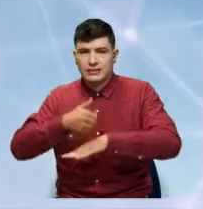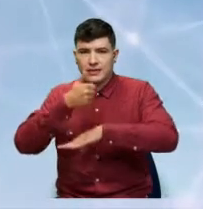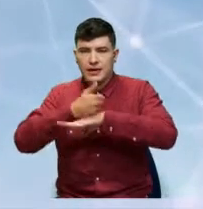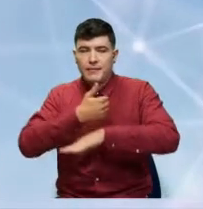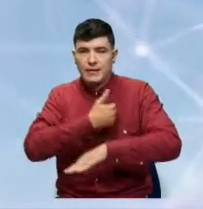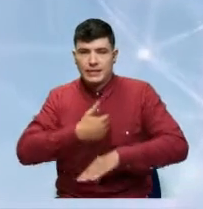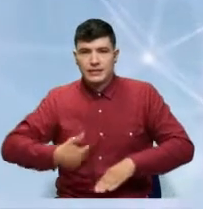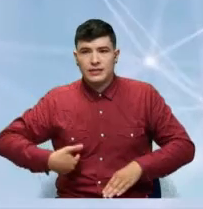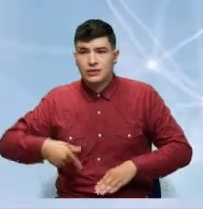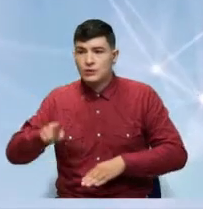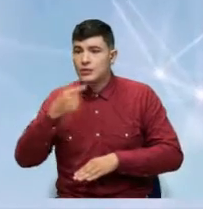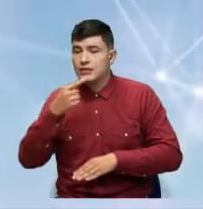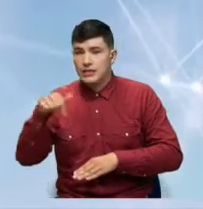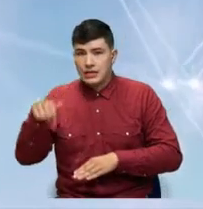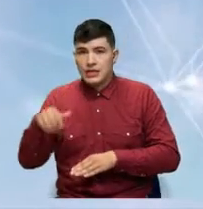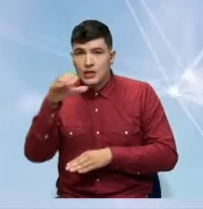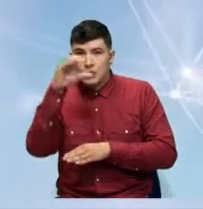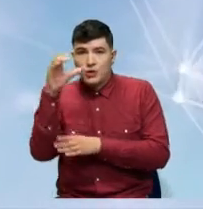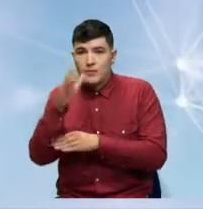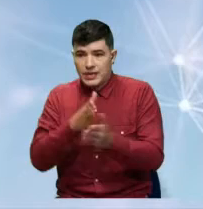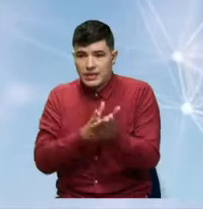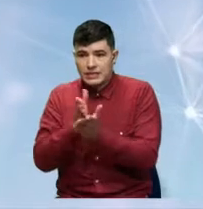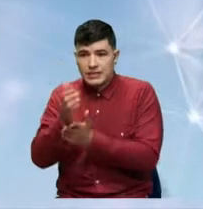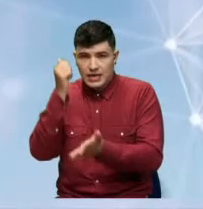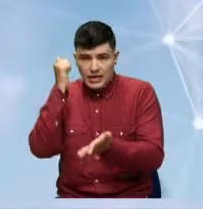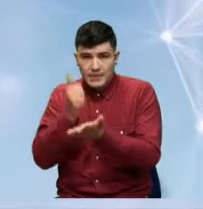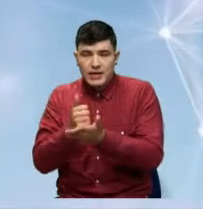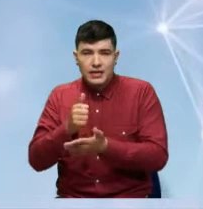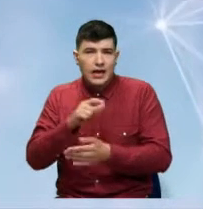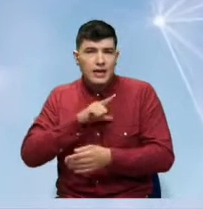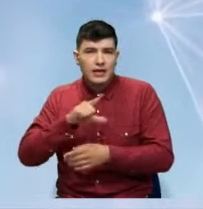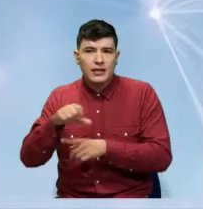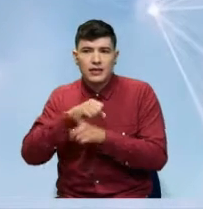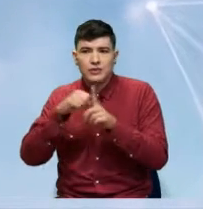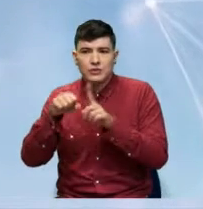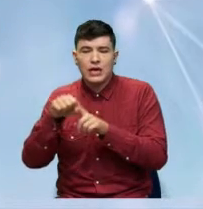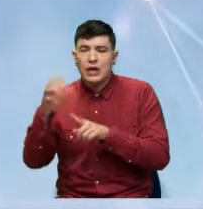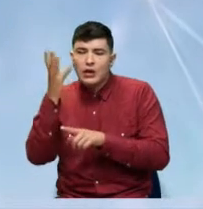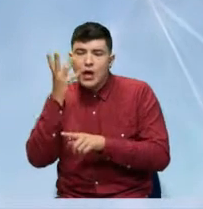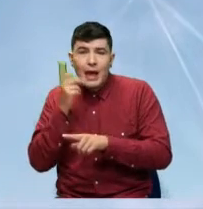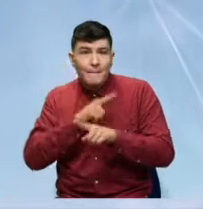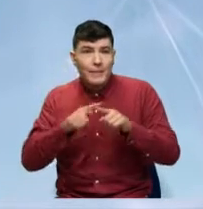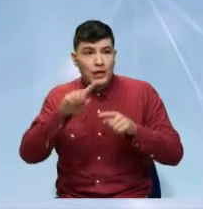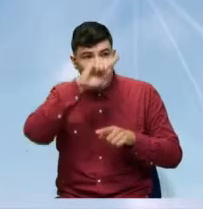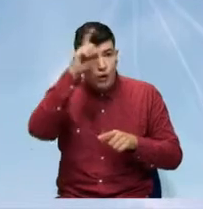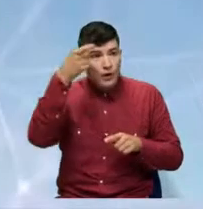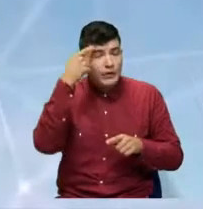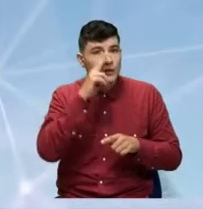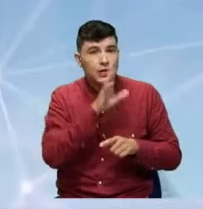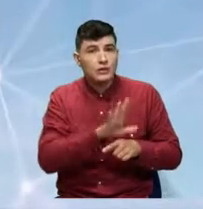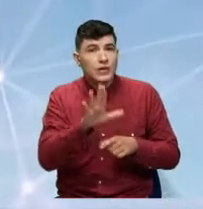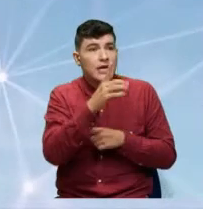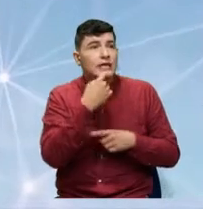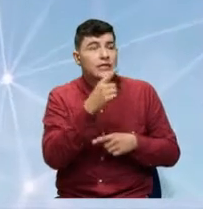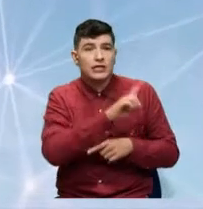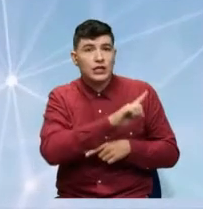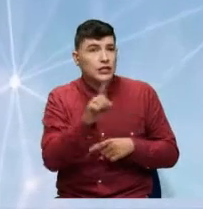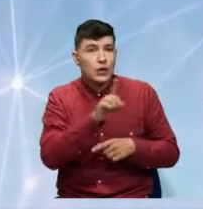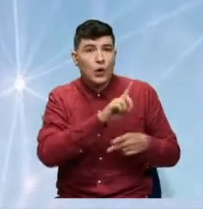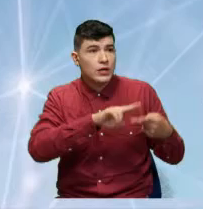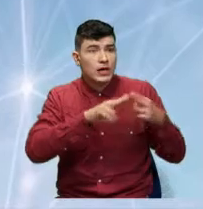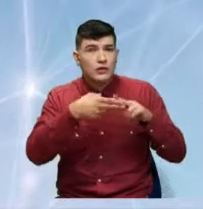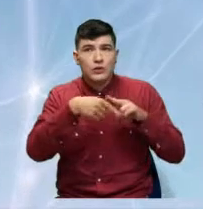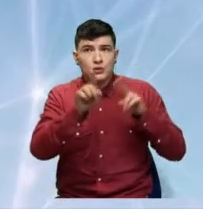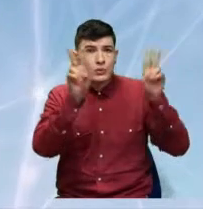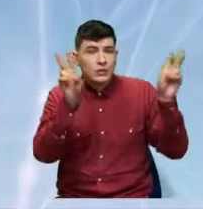Ernesto Samper. En Colombia siguen asesinando líderes sociales a diario y al gobierno lo que le preocupa es que la JEP no se refiera al tema en un foro internacional